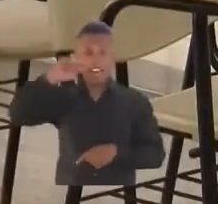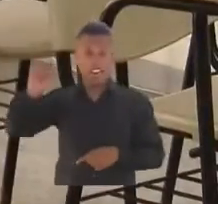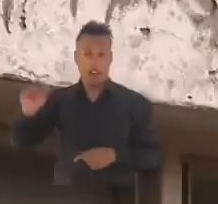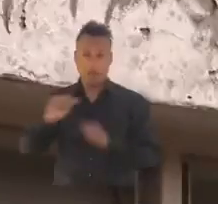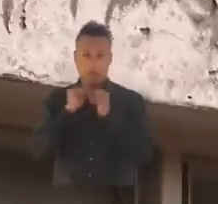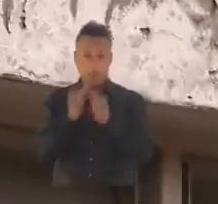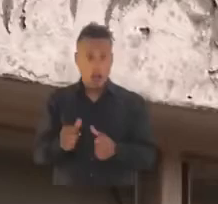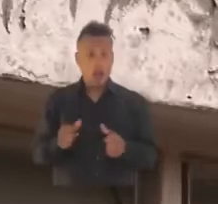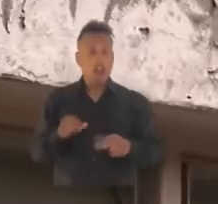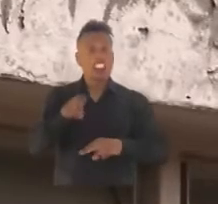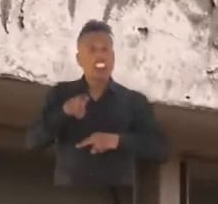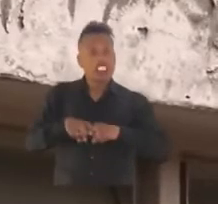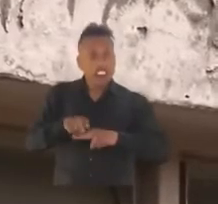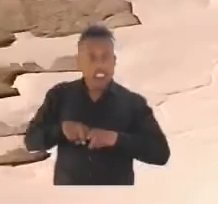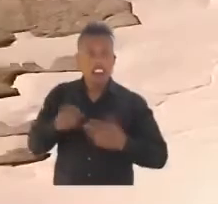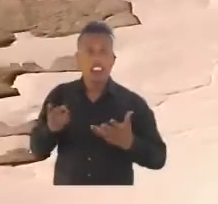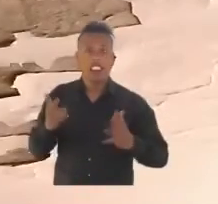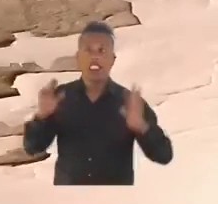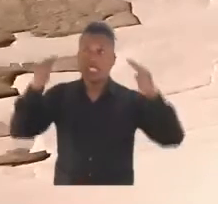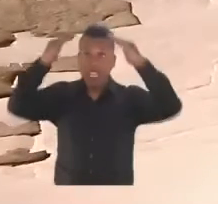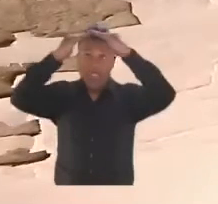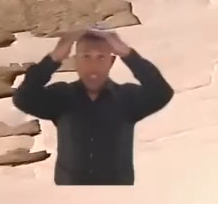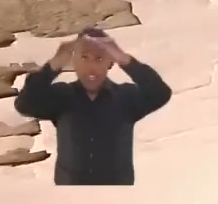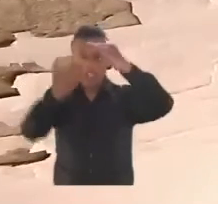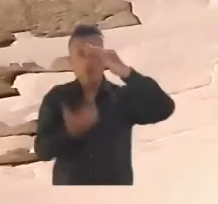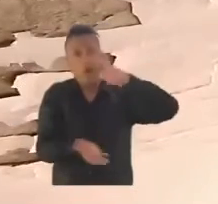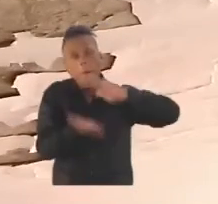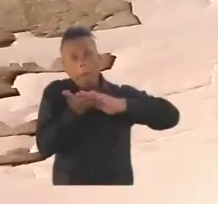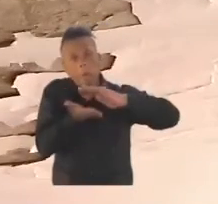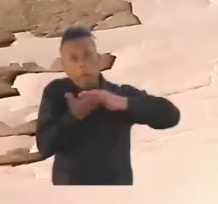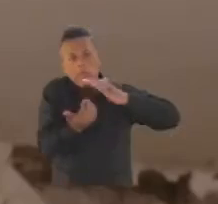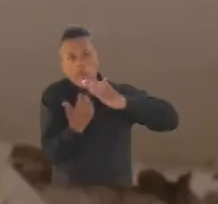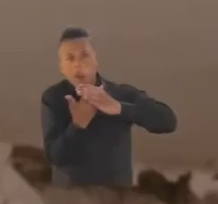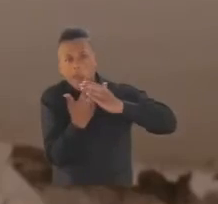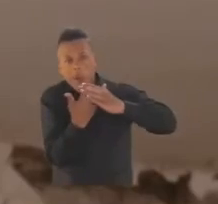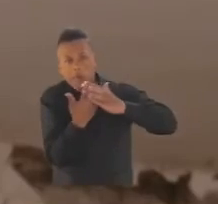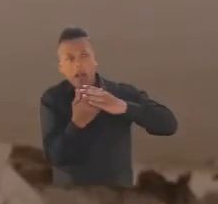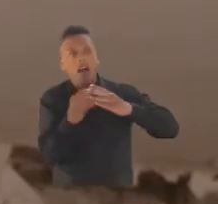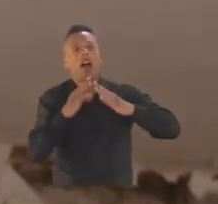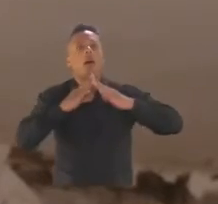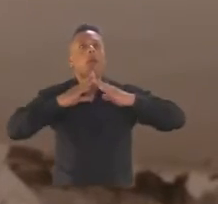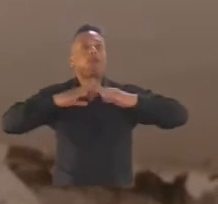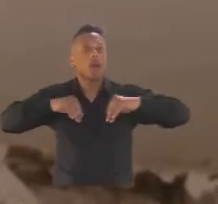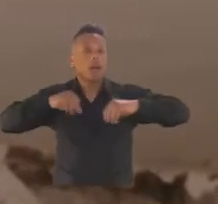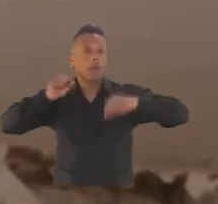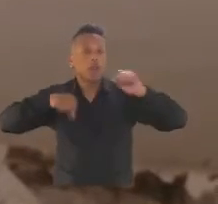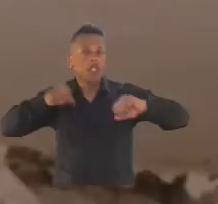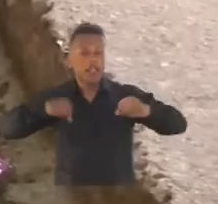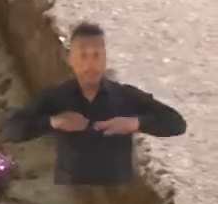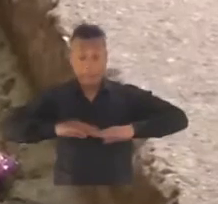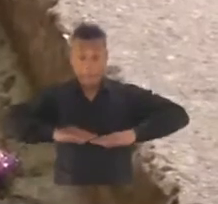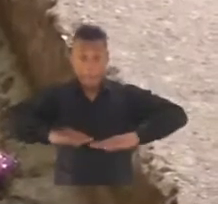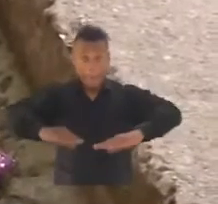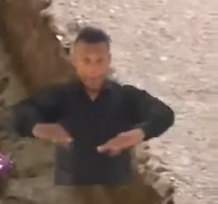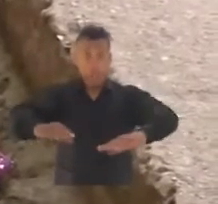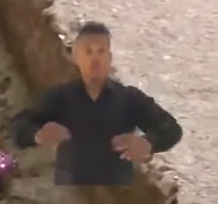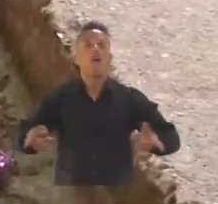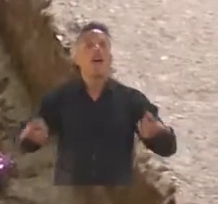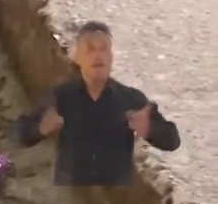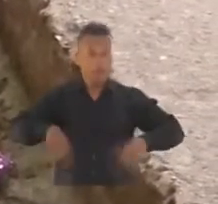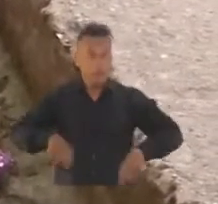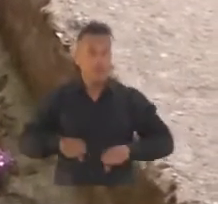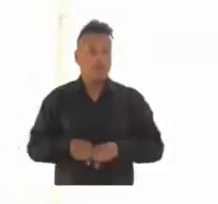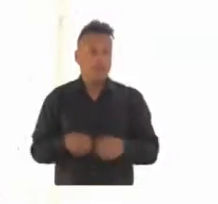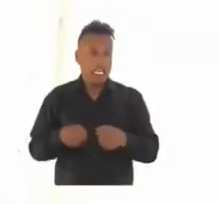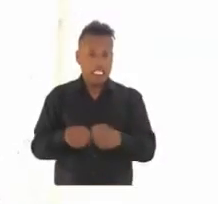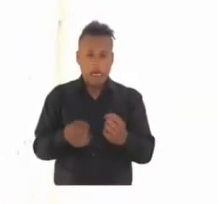pupitres, las paredes y techos con humedad y desgastadas y con riesgo de colapso. El piso también tiene daños y, como